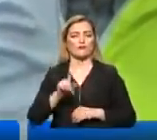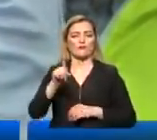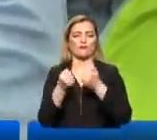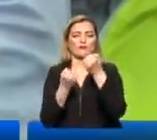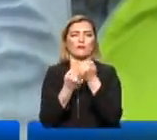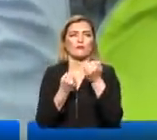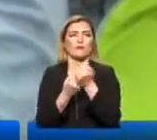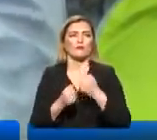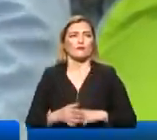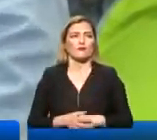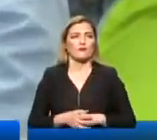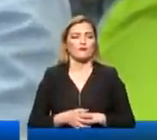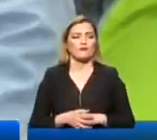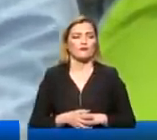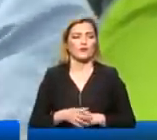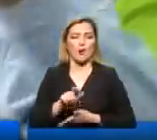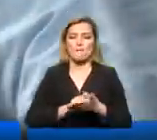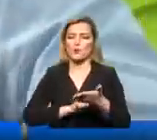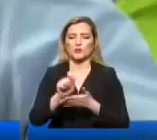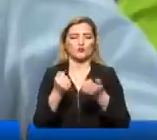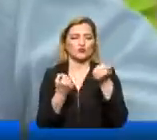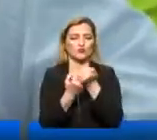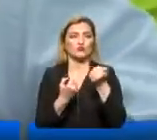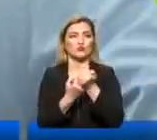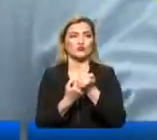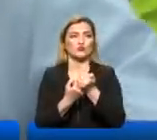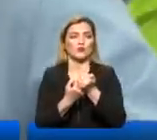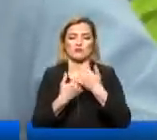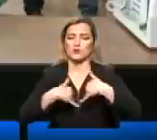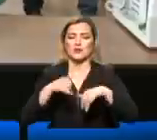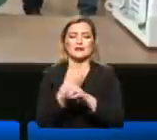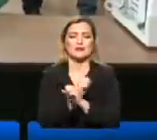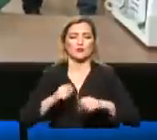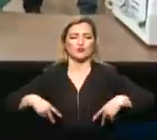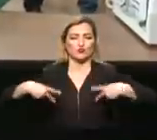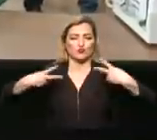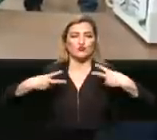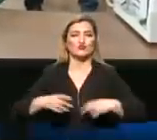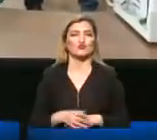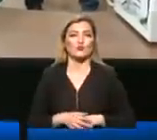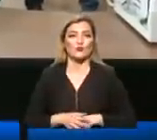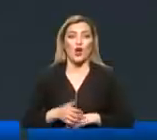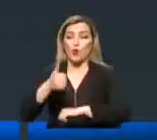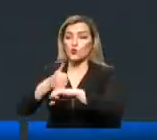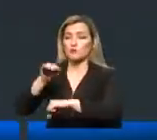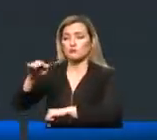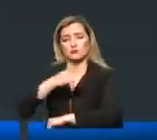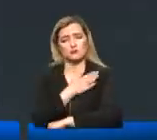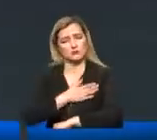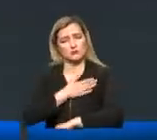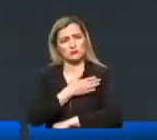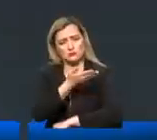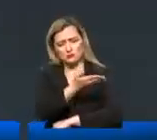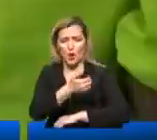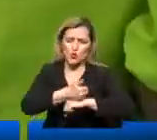apoyo, necesitamos esa última aprobación para que esto salve vidas. Por eso el llamado es para las autoridades, para que